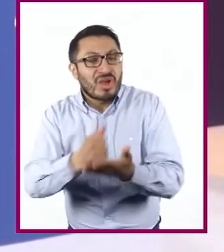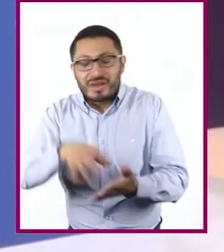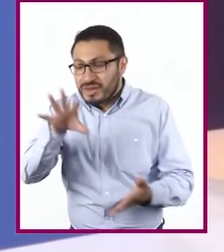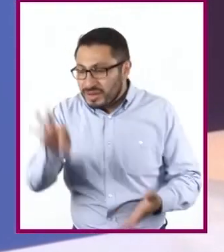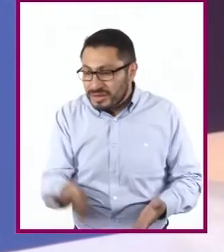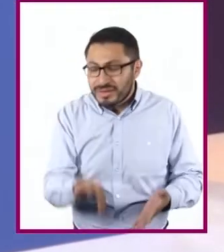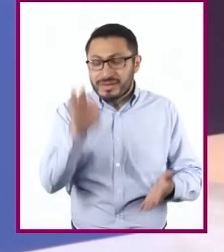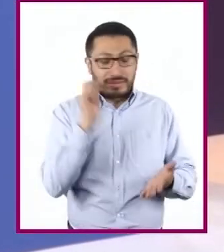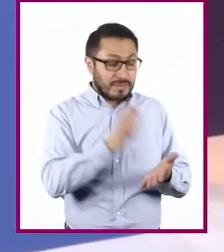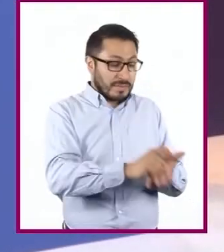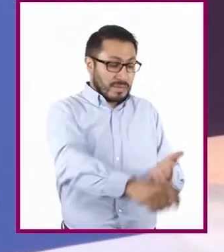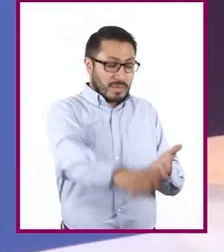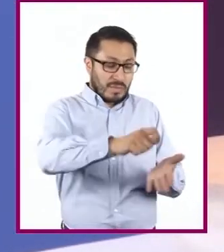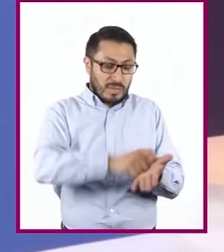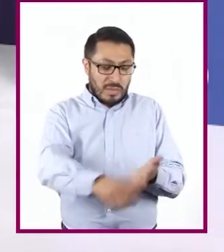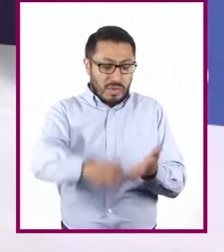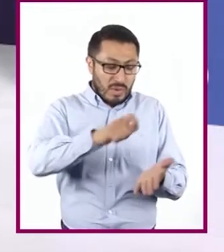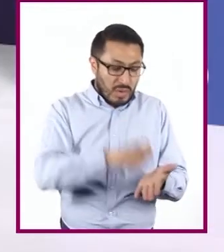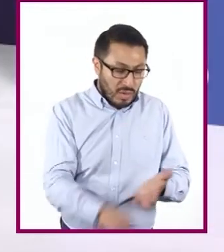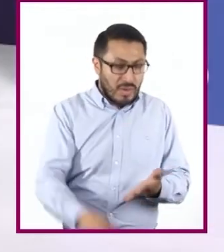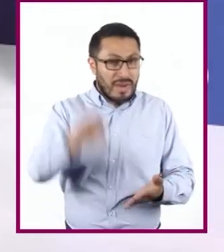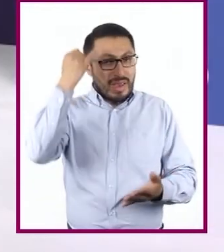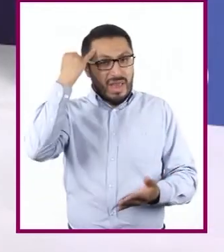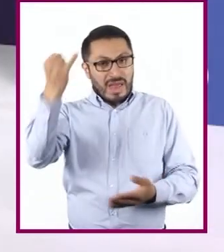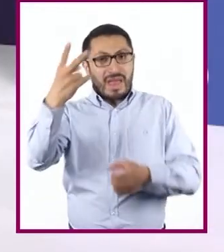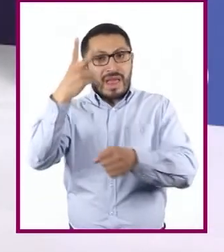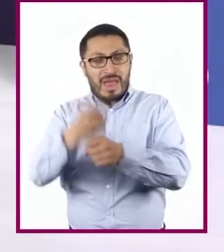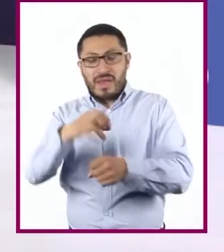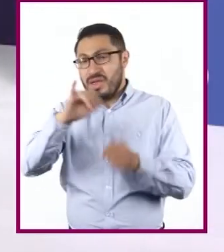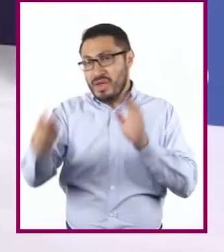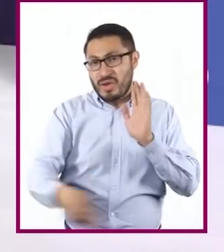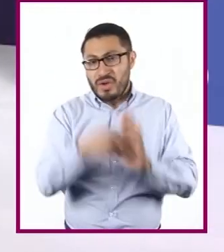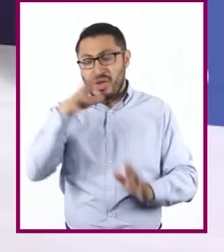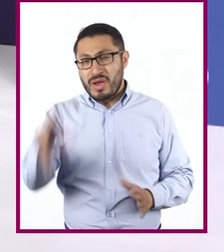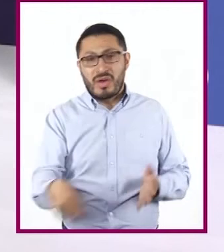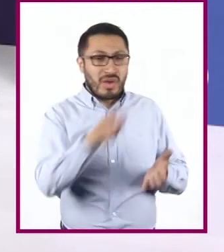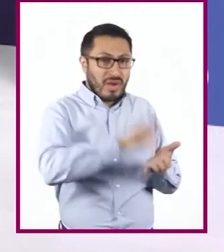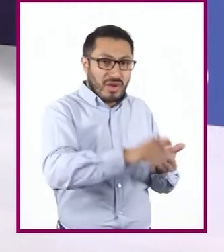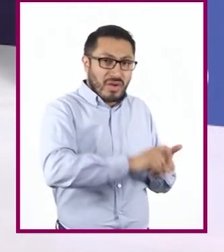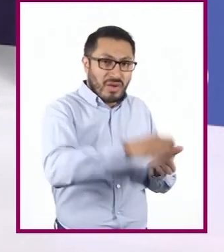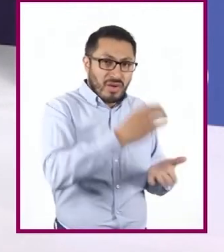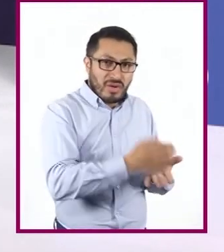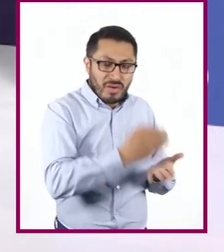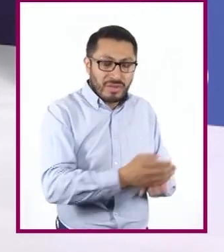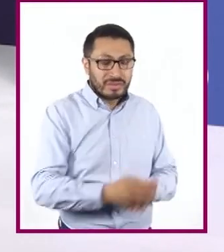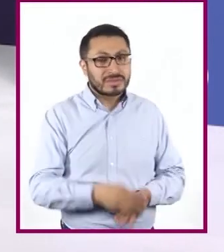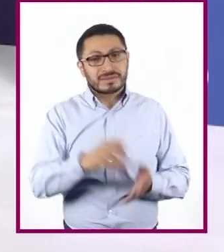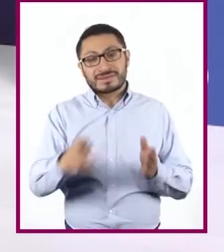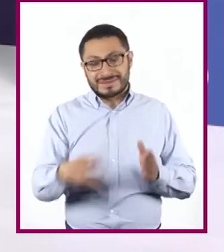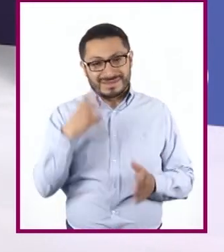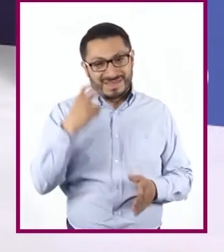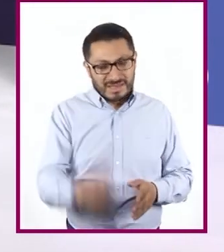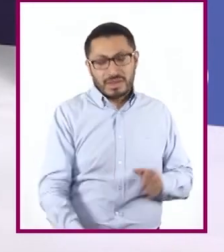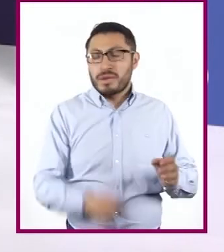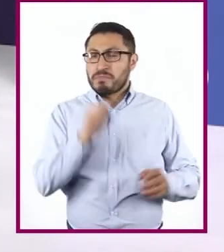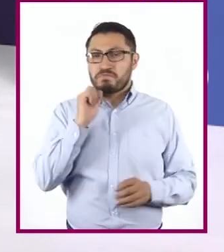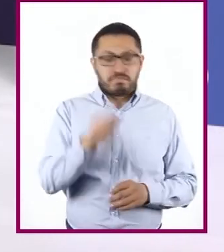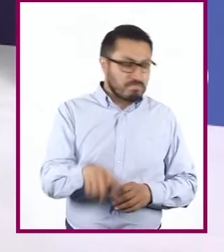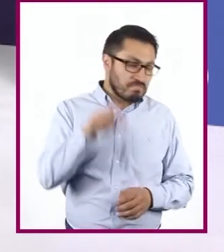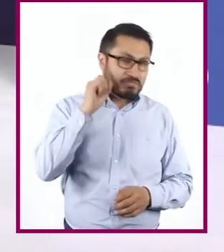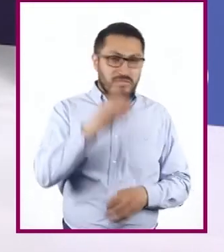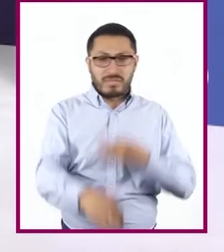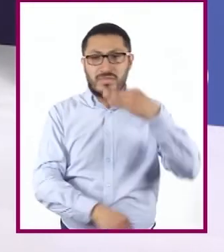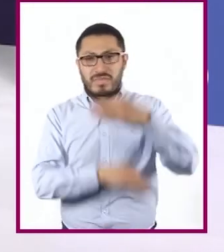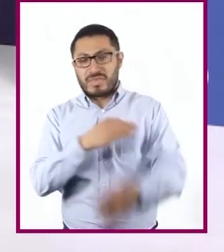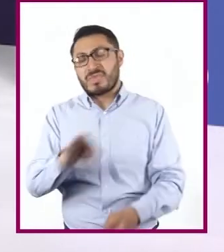Nuevamente, escríbanlas en su libreta. Repitan este procedimiento con cada una de las fuentes de información.